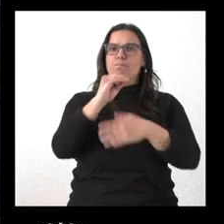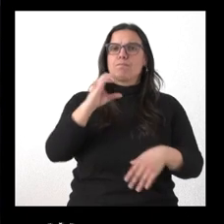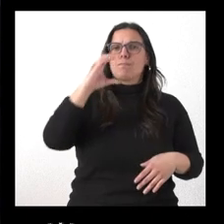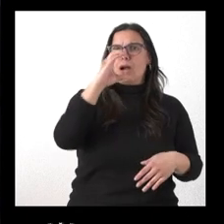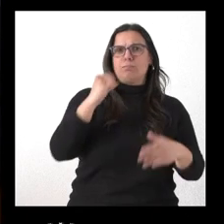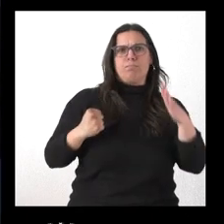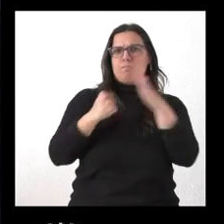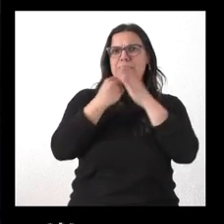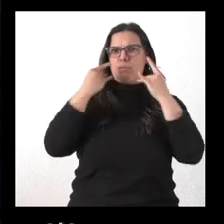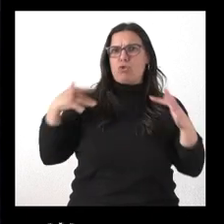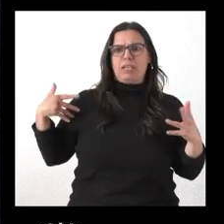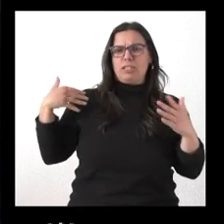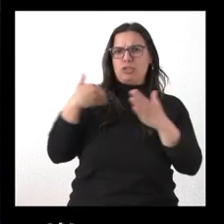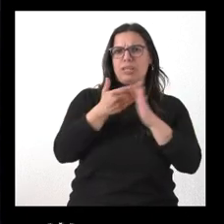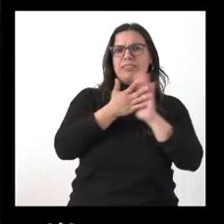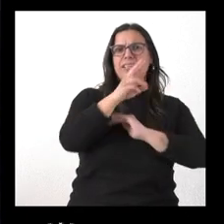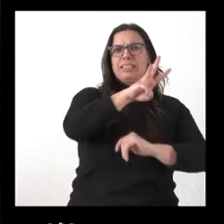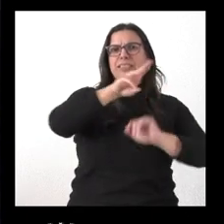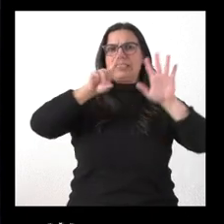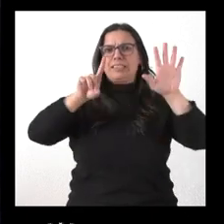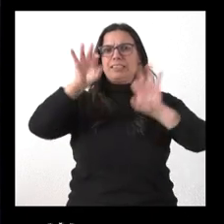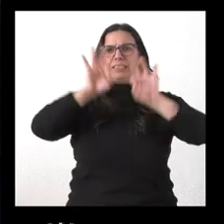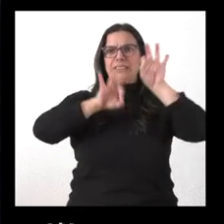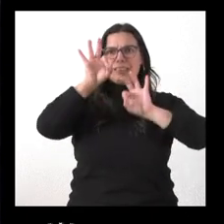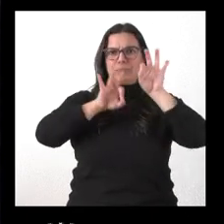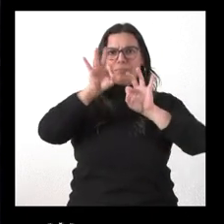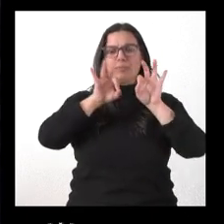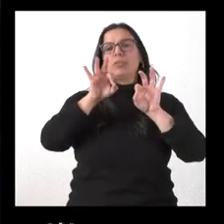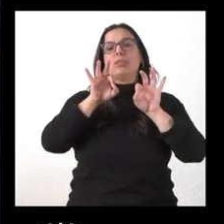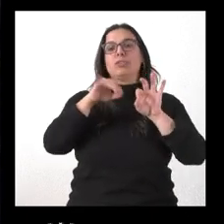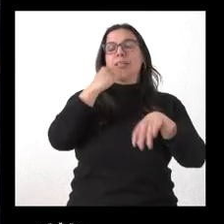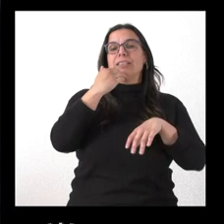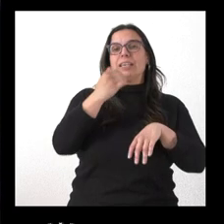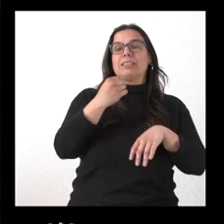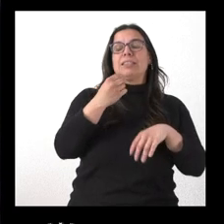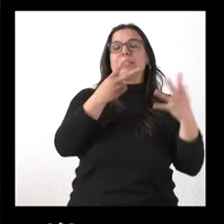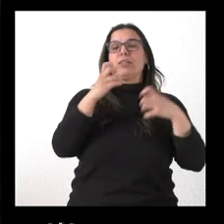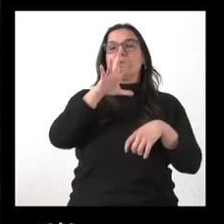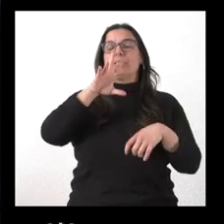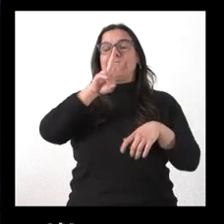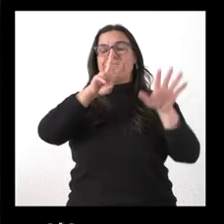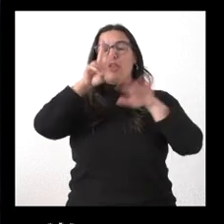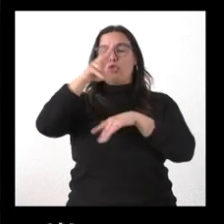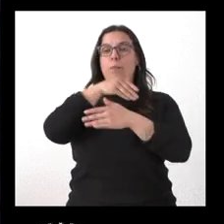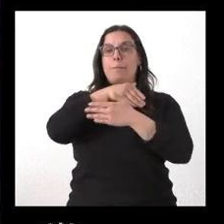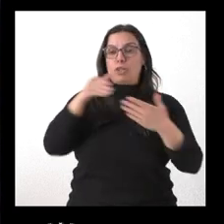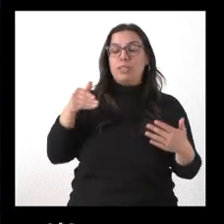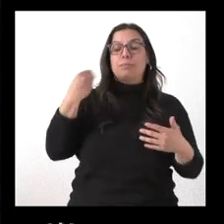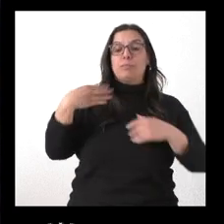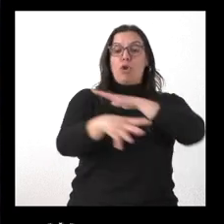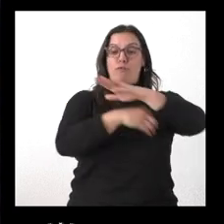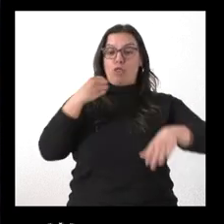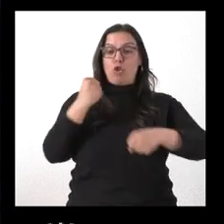máximo histórico estamos hablando del 36% llegando a los 472 millones y en concreto lo que el fondo de cooperación